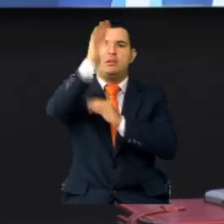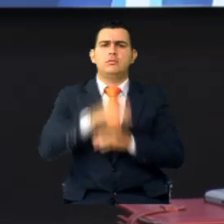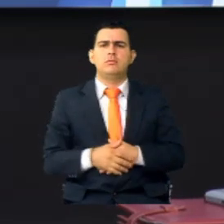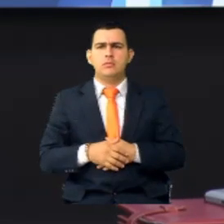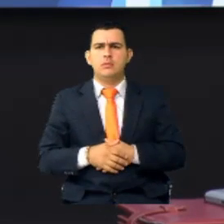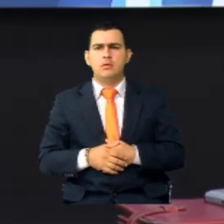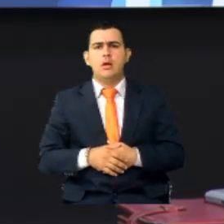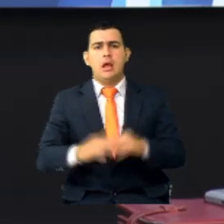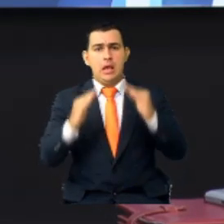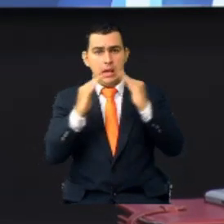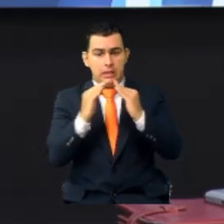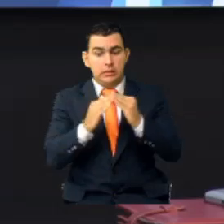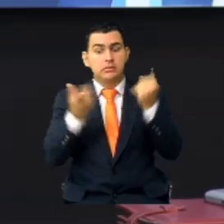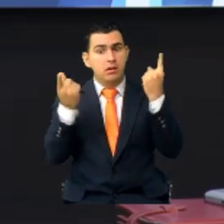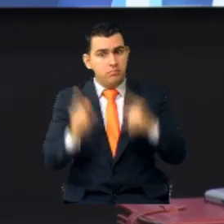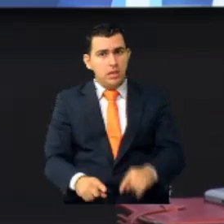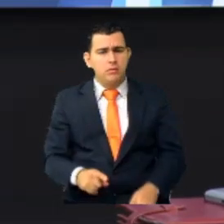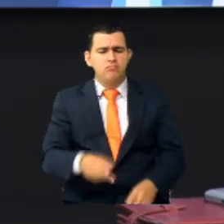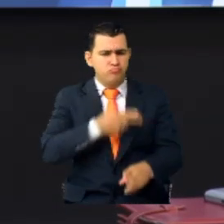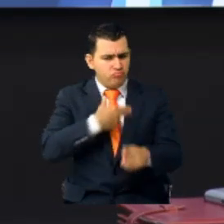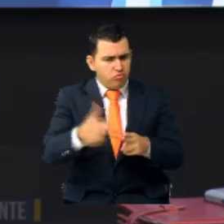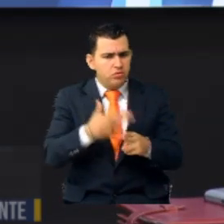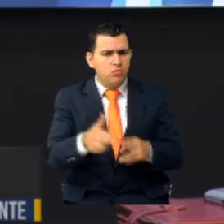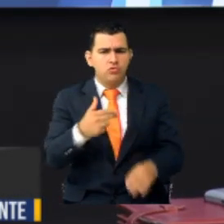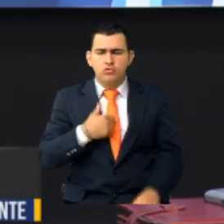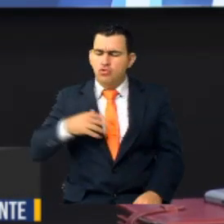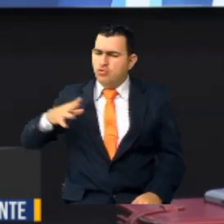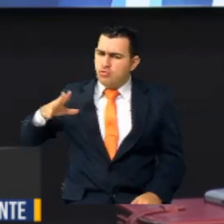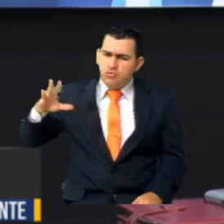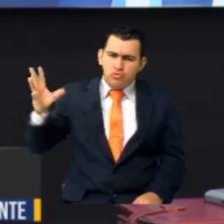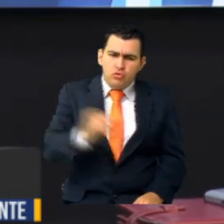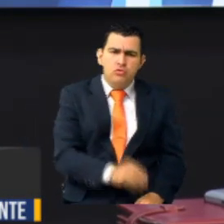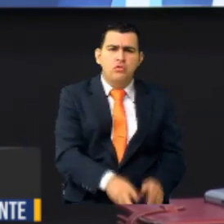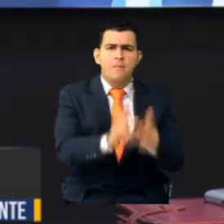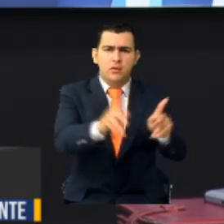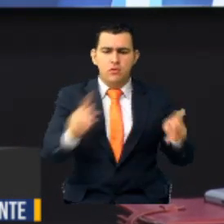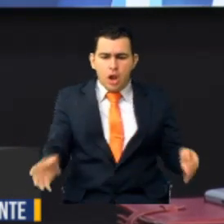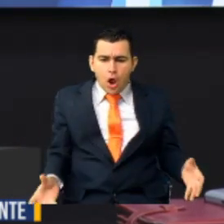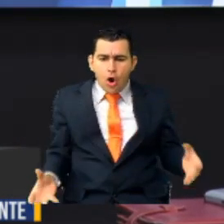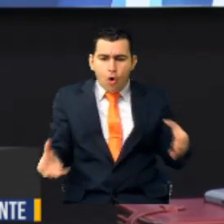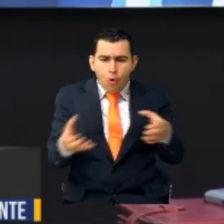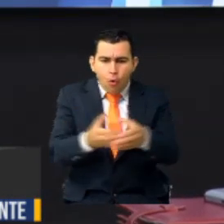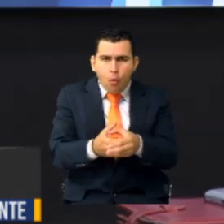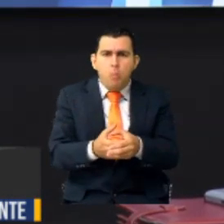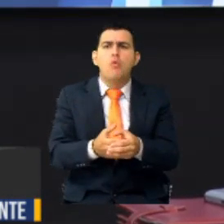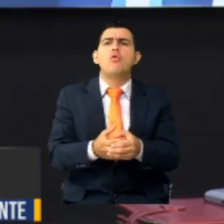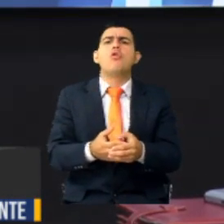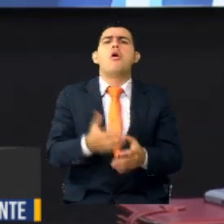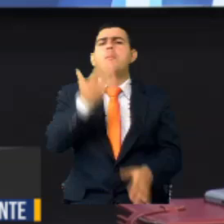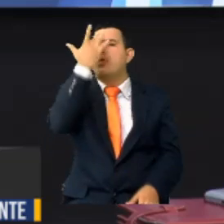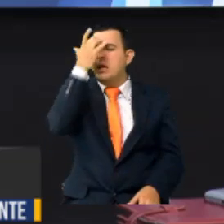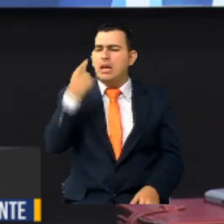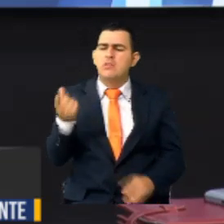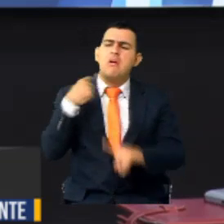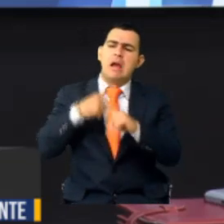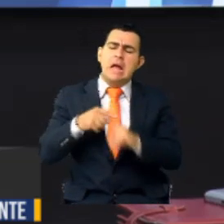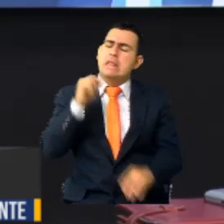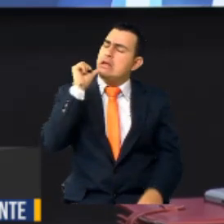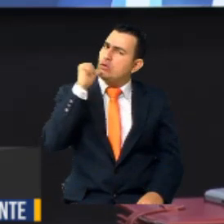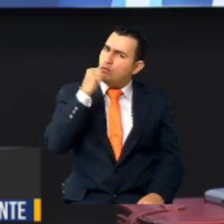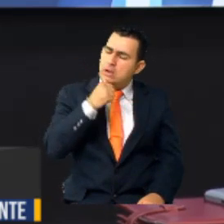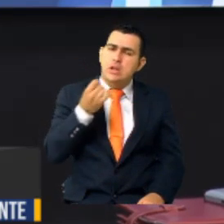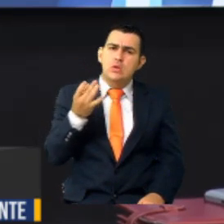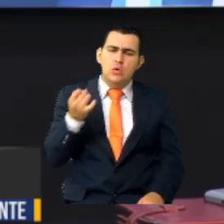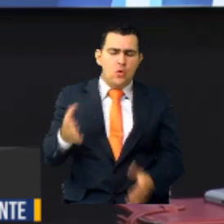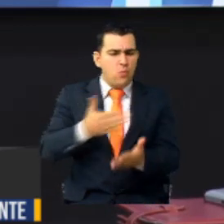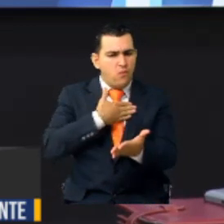le garantiza a la ciudad que no volverán aquí los grupos armados al margen de la ley que generaron tanto dolor, tanta tristeza.